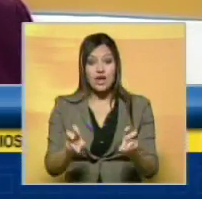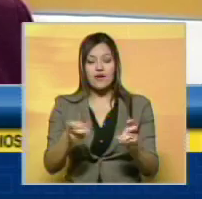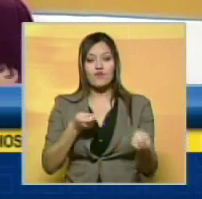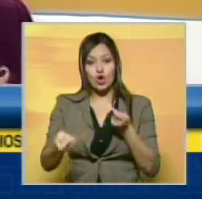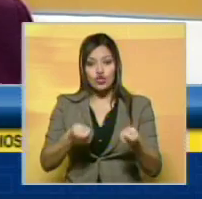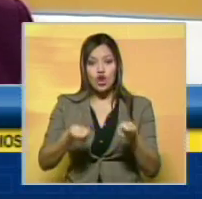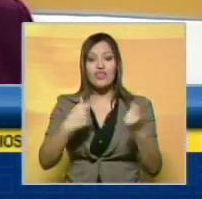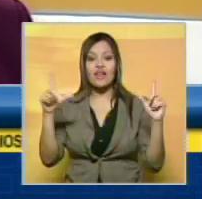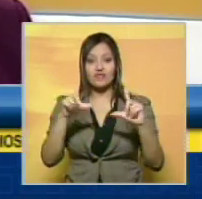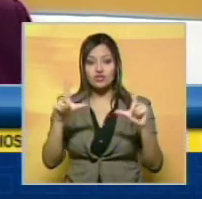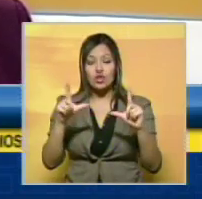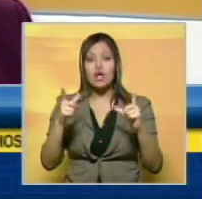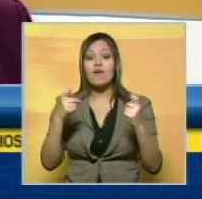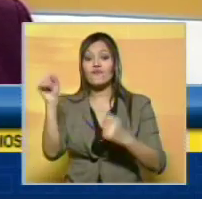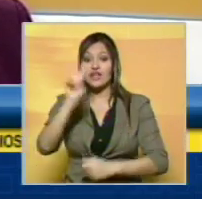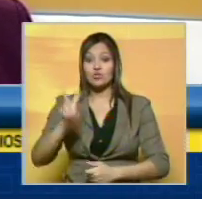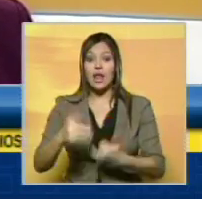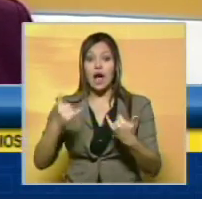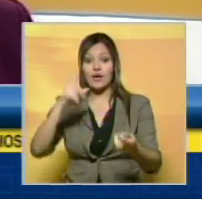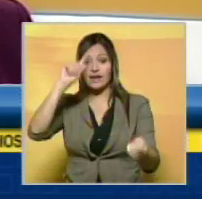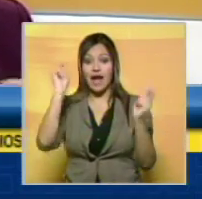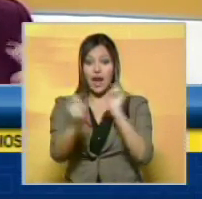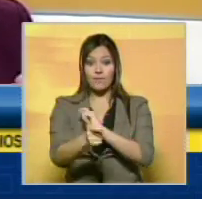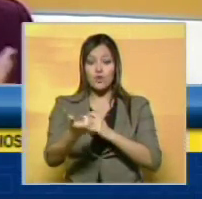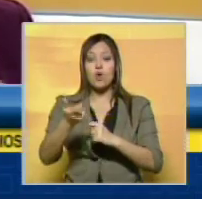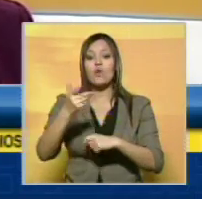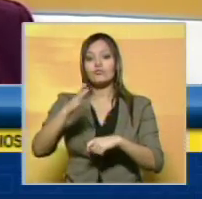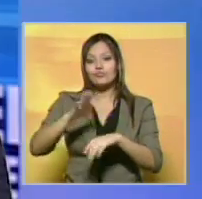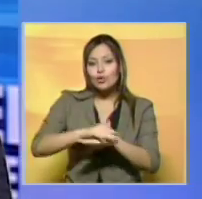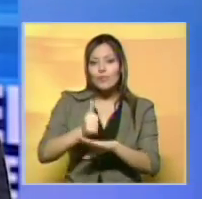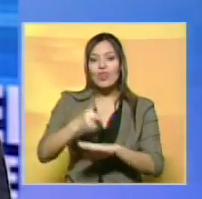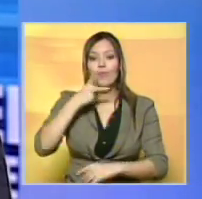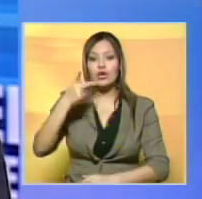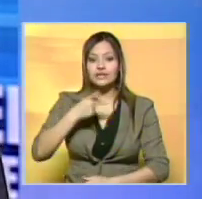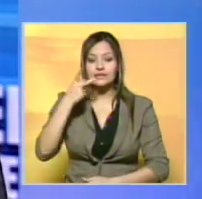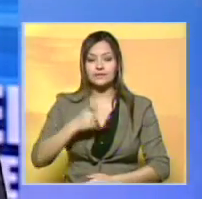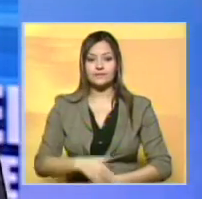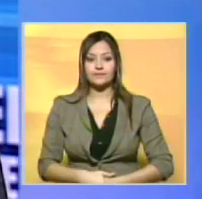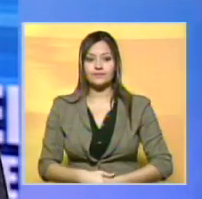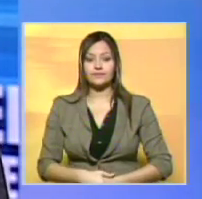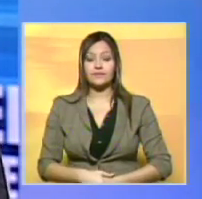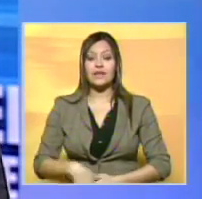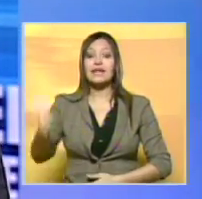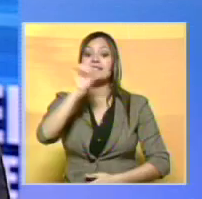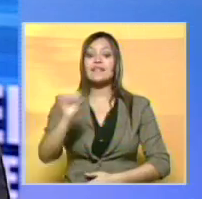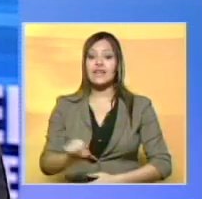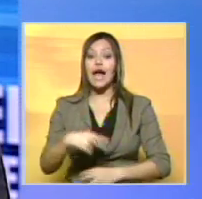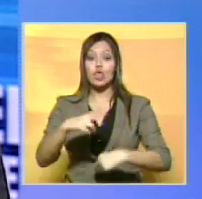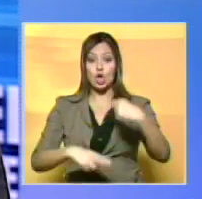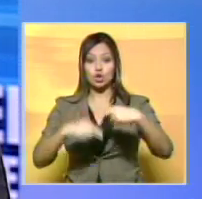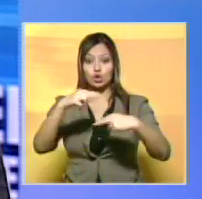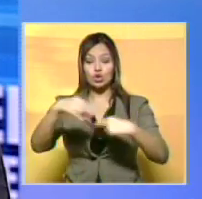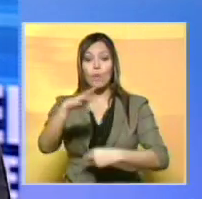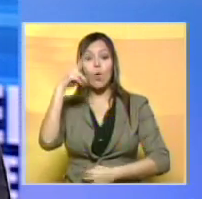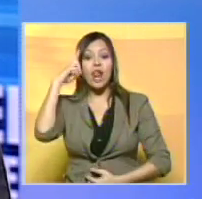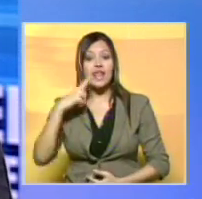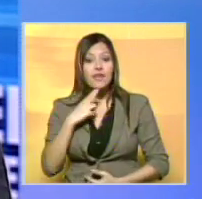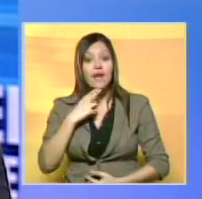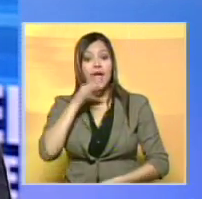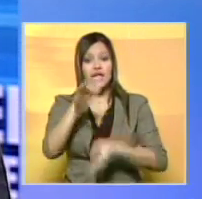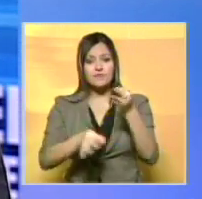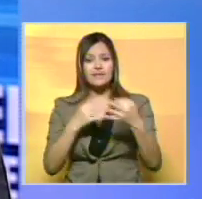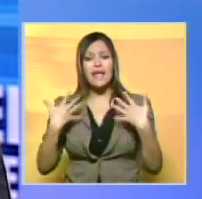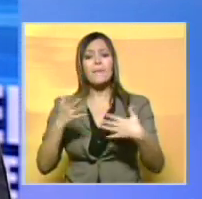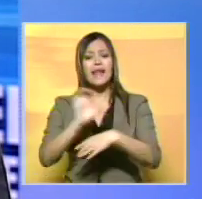pues considera que Venezuela ha cambiado a causa de la politización. Sindicatos del sector construcción en el estado Bolívar se declaran